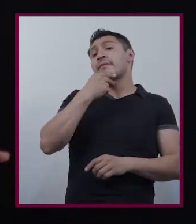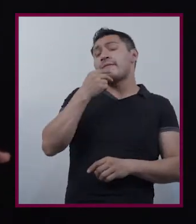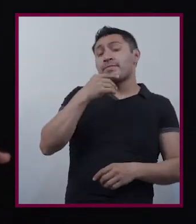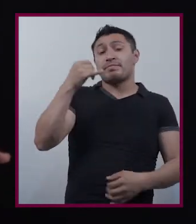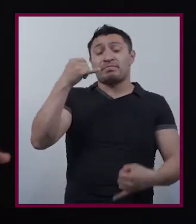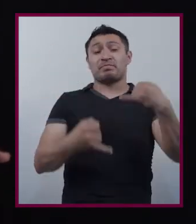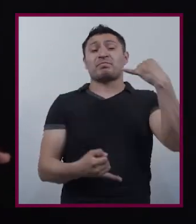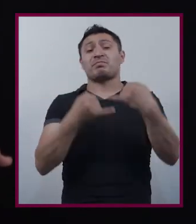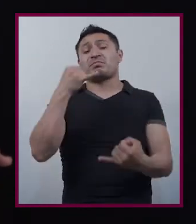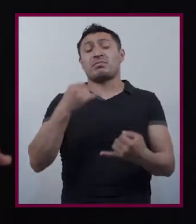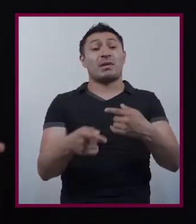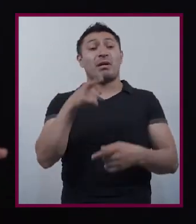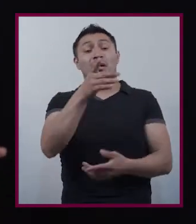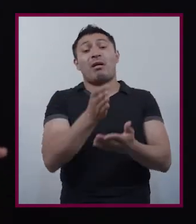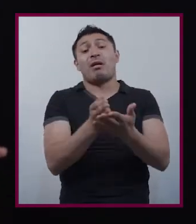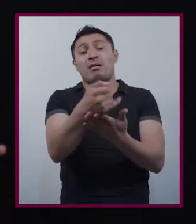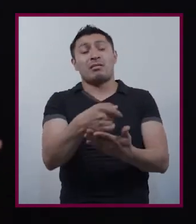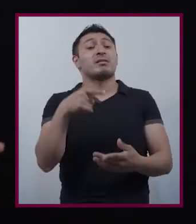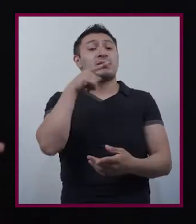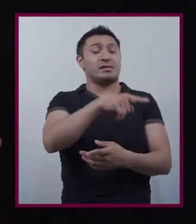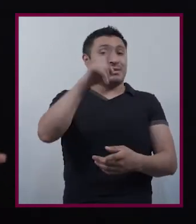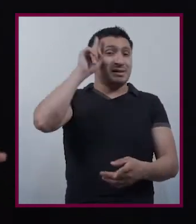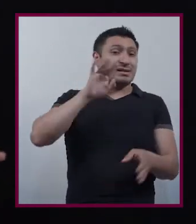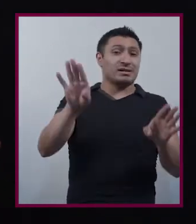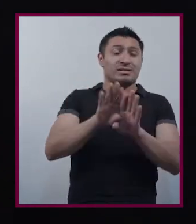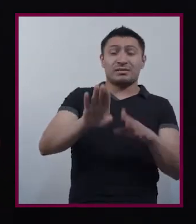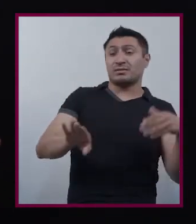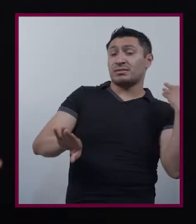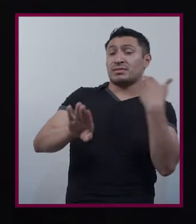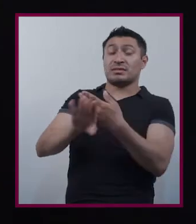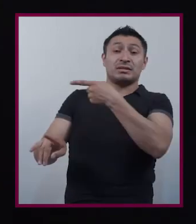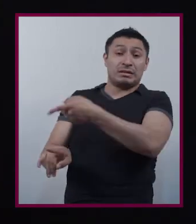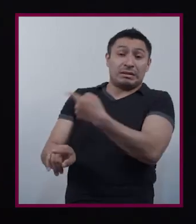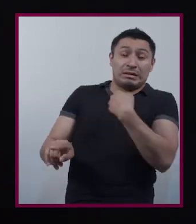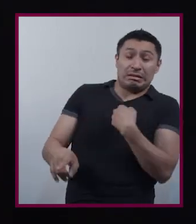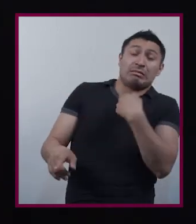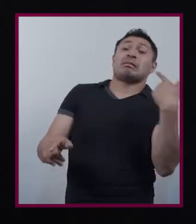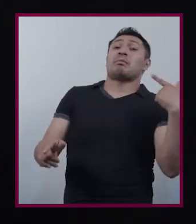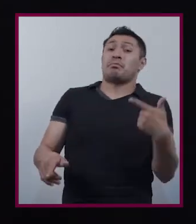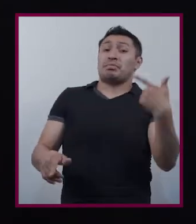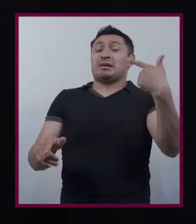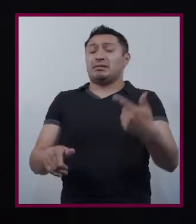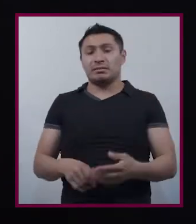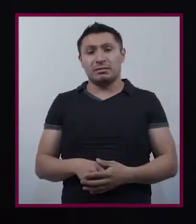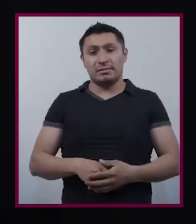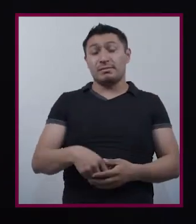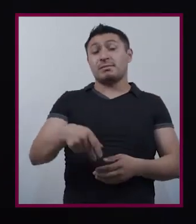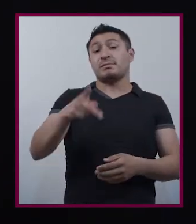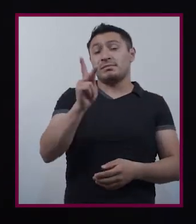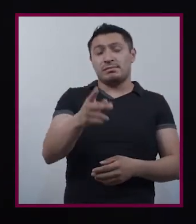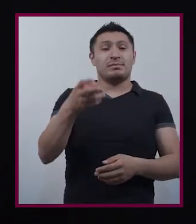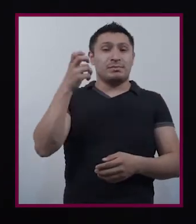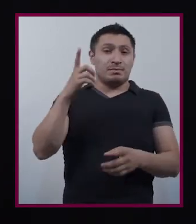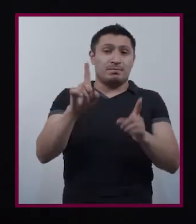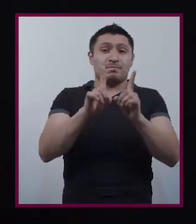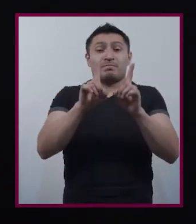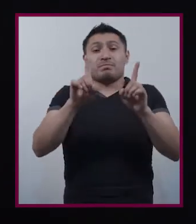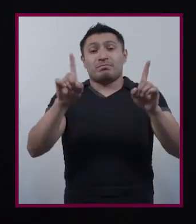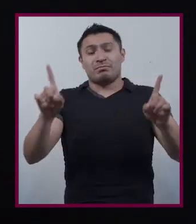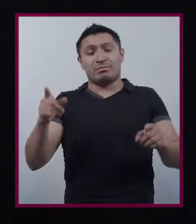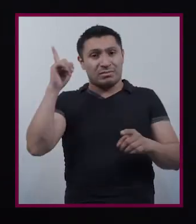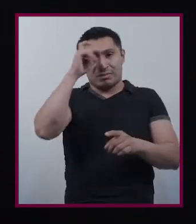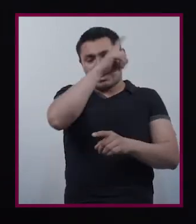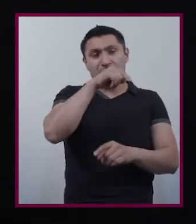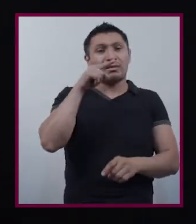juicio eclesiástico por adulterio y ella un juicio civil por intento de homicidio. Y mientras la situación de la pareja se definía, ella